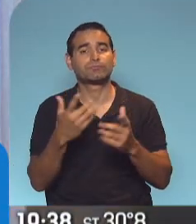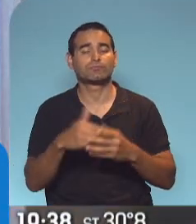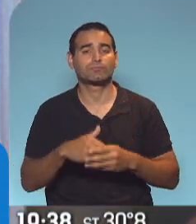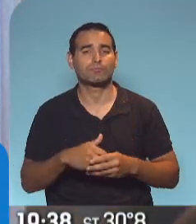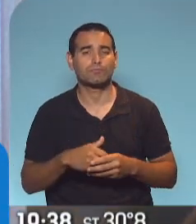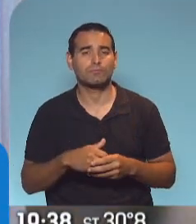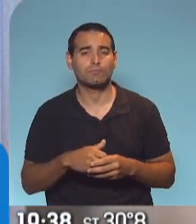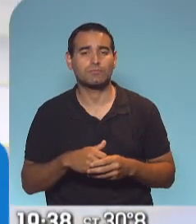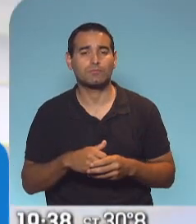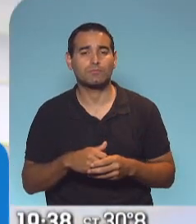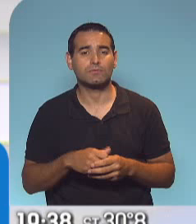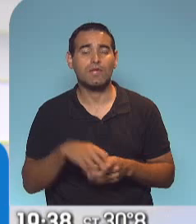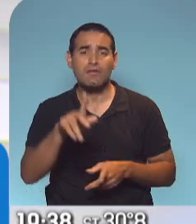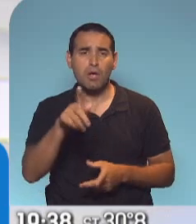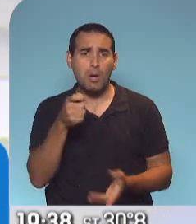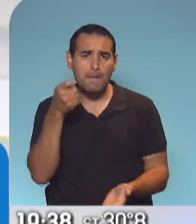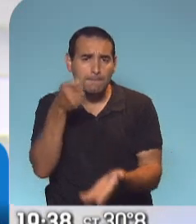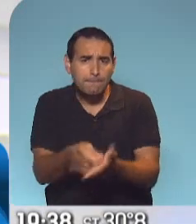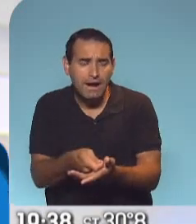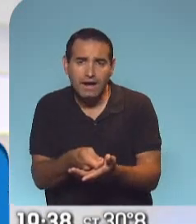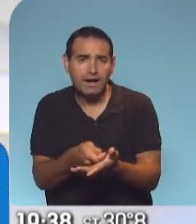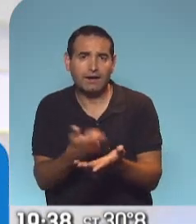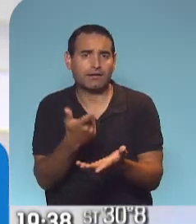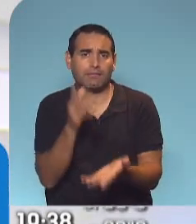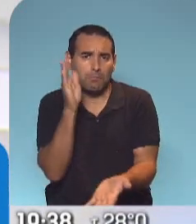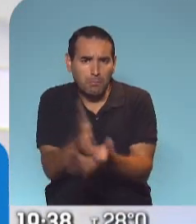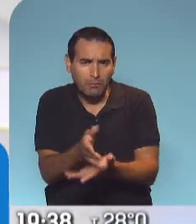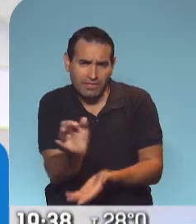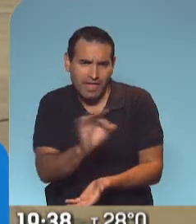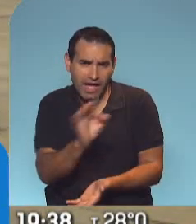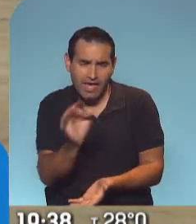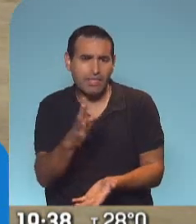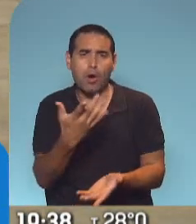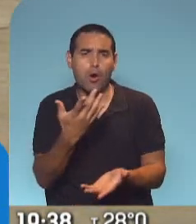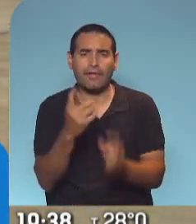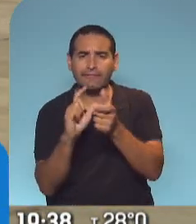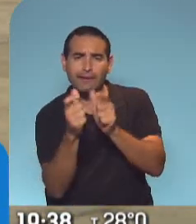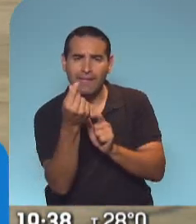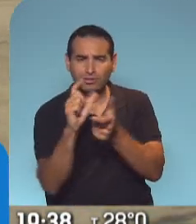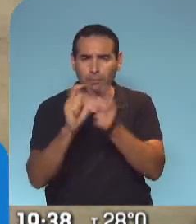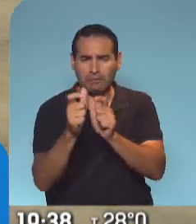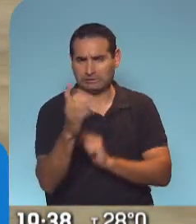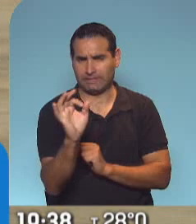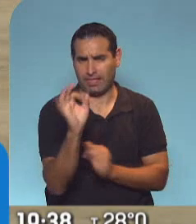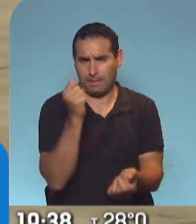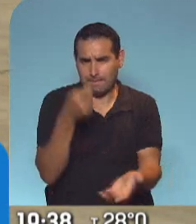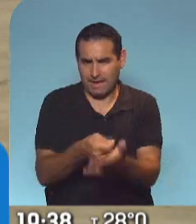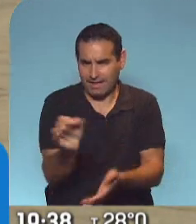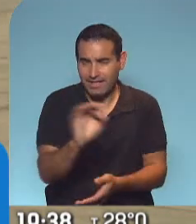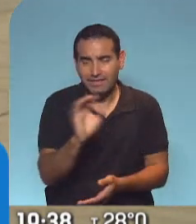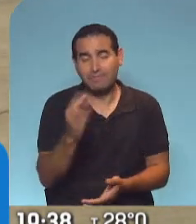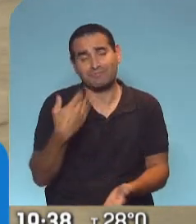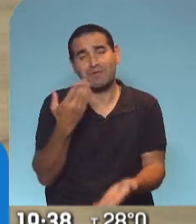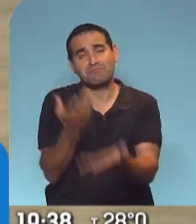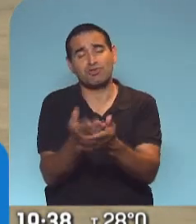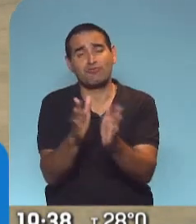no van a pagar ningún tipo de penalidad ni diferencia de tarifa por el cambio de tickets. Entonces les pedimos que